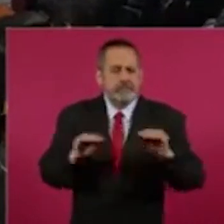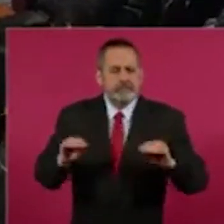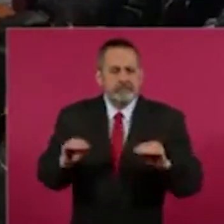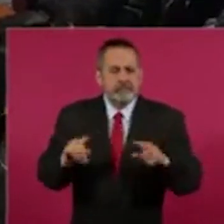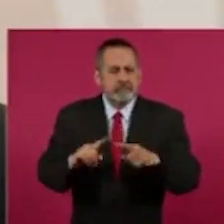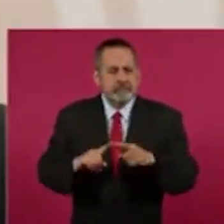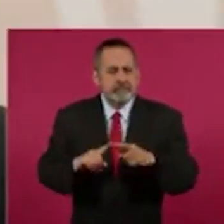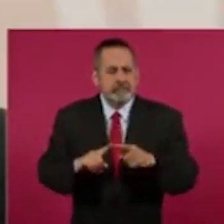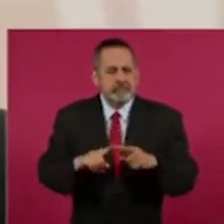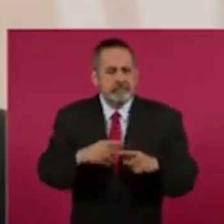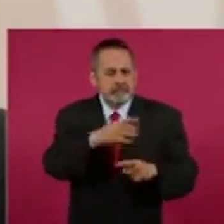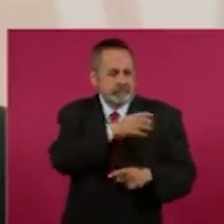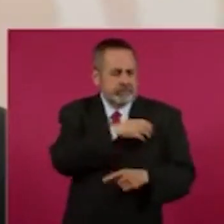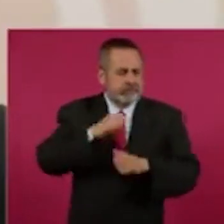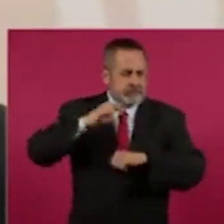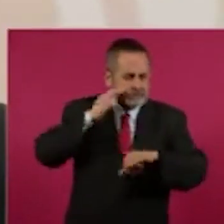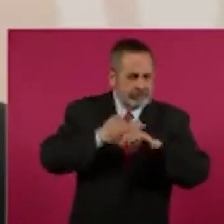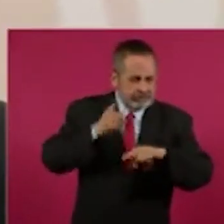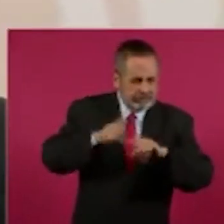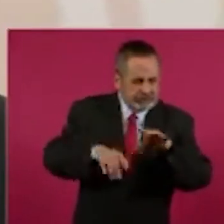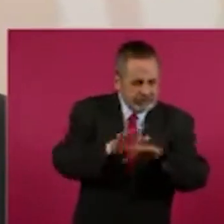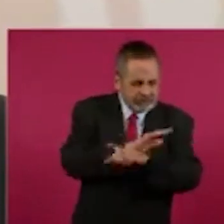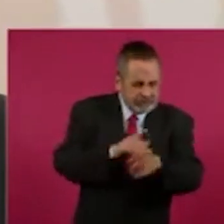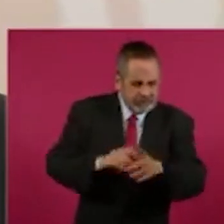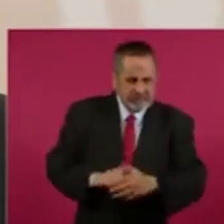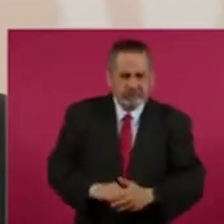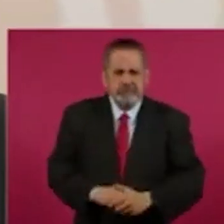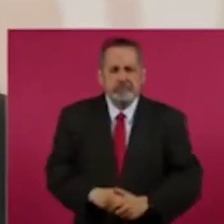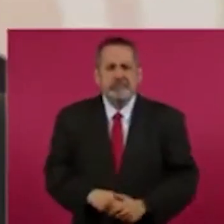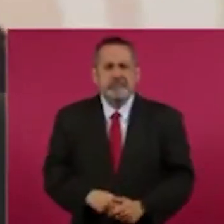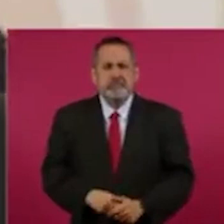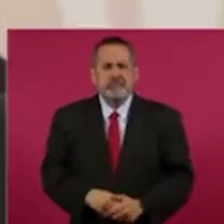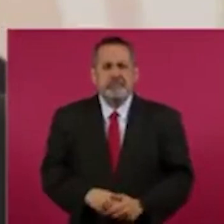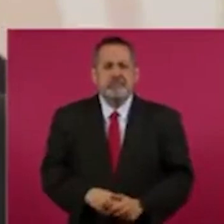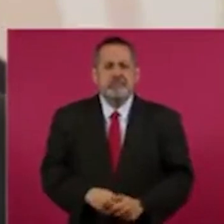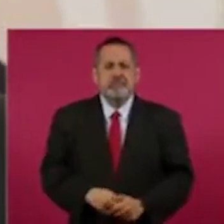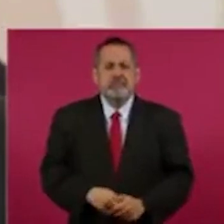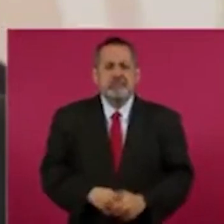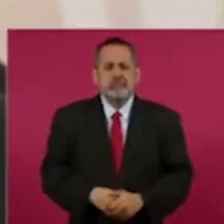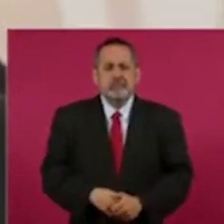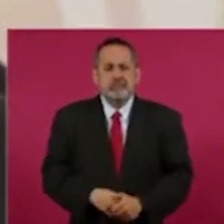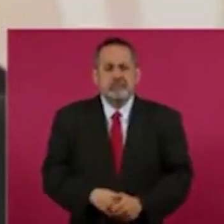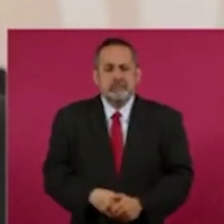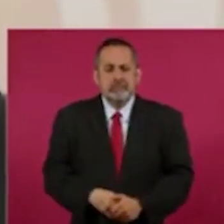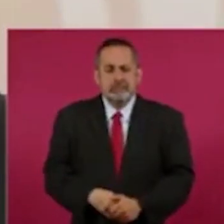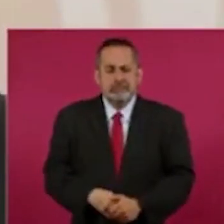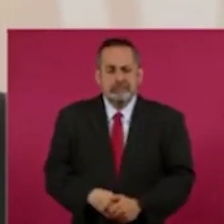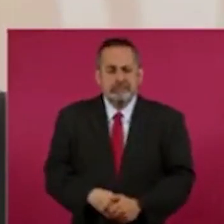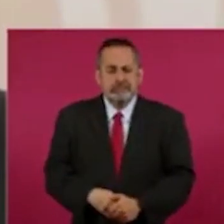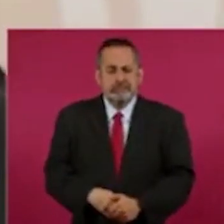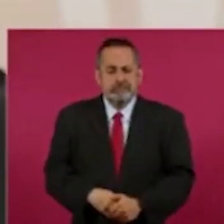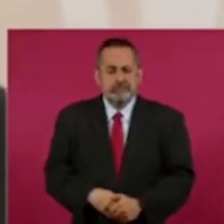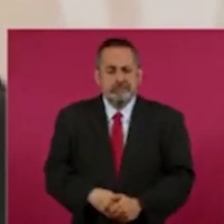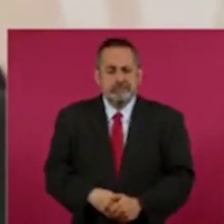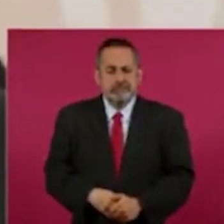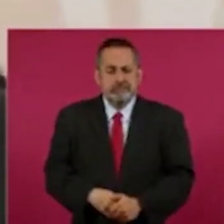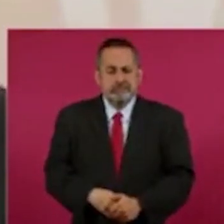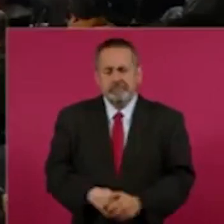del comandante. Se iba a efectuar ayer en el transcurso del ayer.